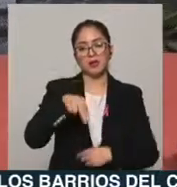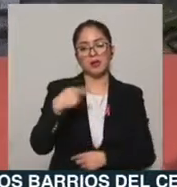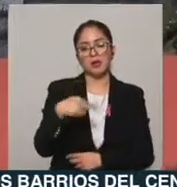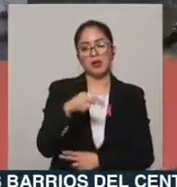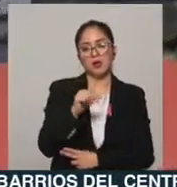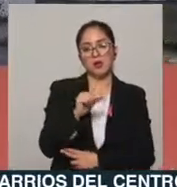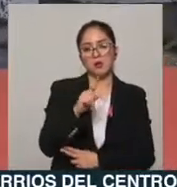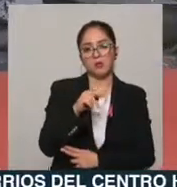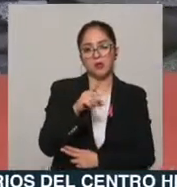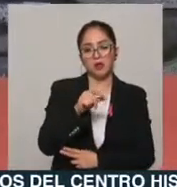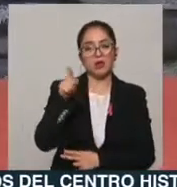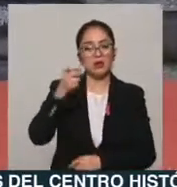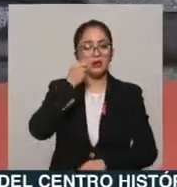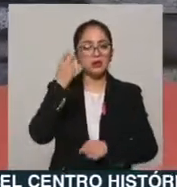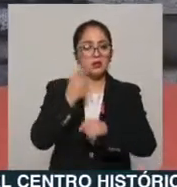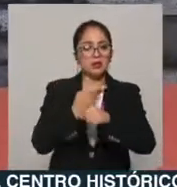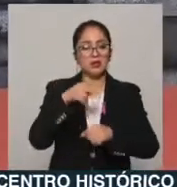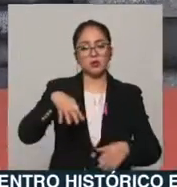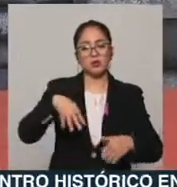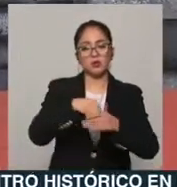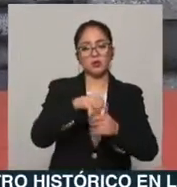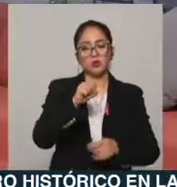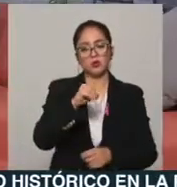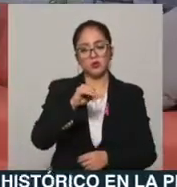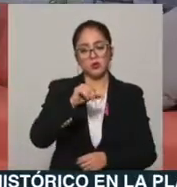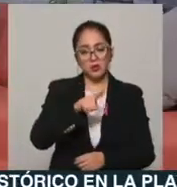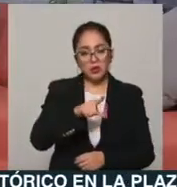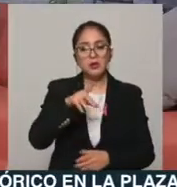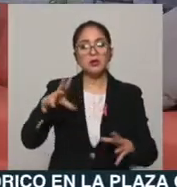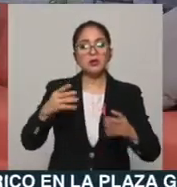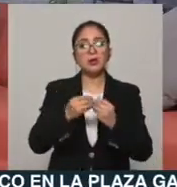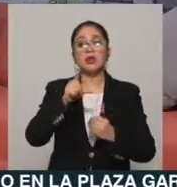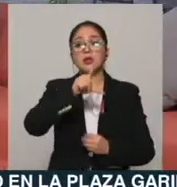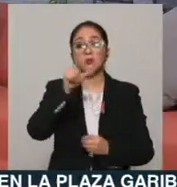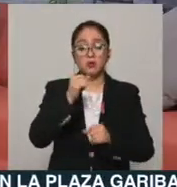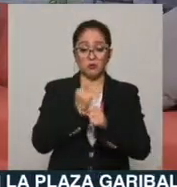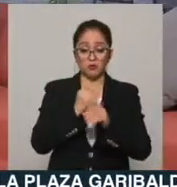Inclusión y Bienestar Social. Muchísimas gracias. Muchísimas Toda la gracias información disponible en las redes sociales. Claro que sí, muchísimas gracias.